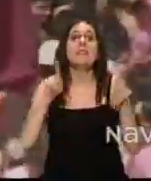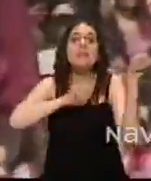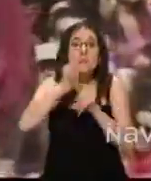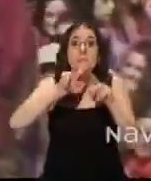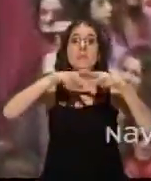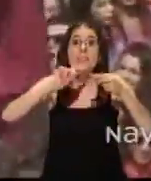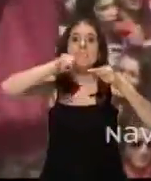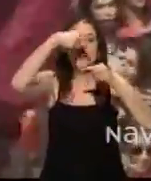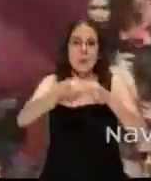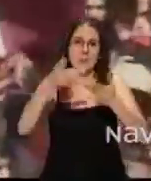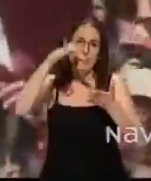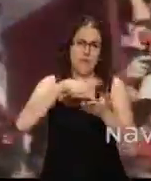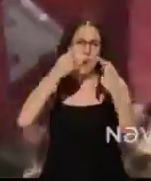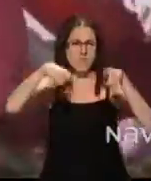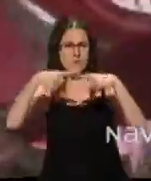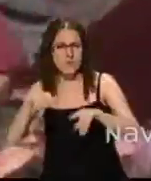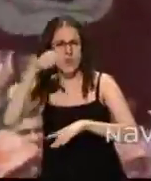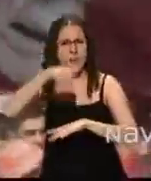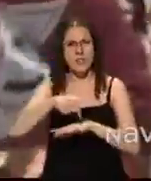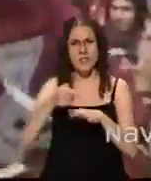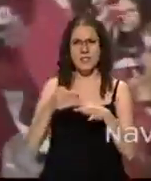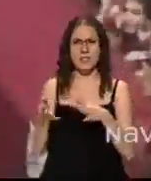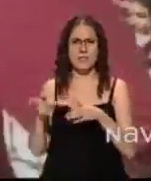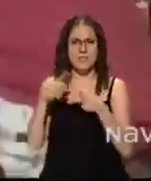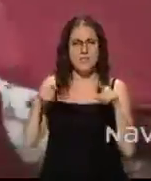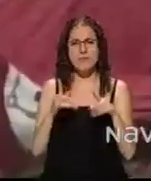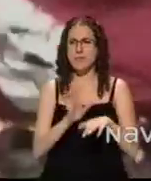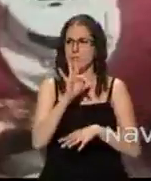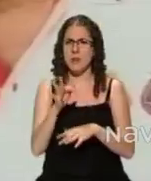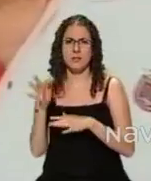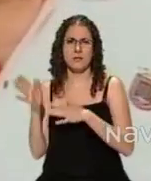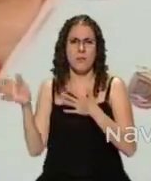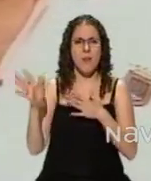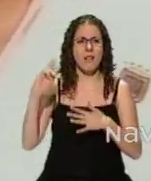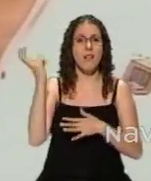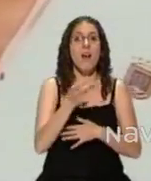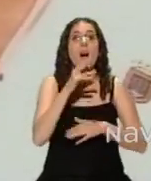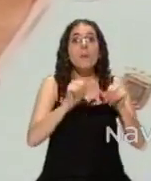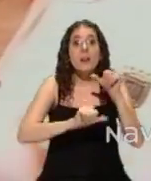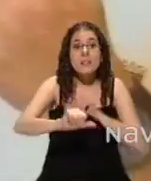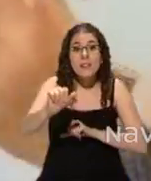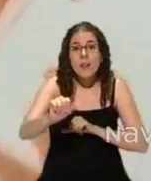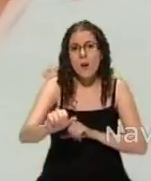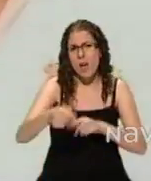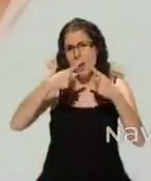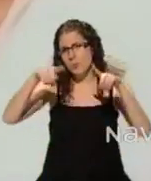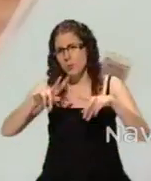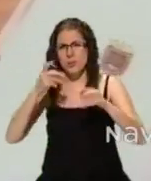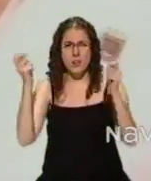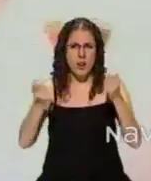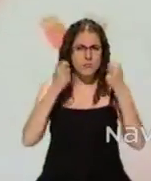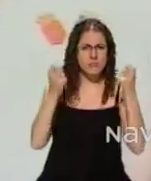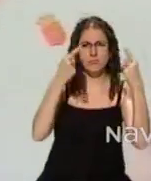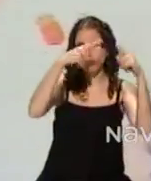la plaza. Por delante, 158 actos y muchas horas para divertirse. La verdad que van a ser unos días estupendos, nos acompaña el tiempo